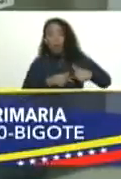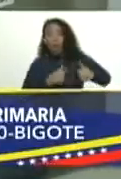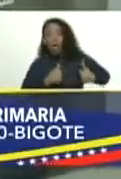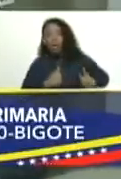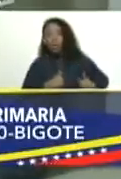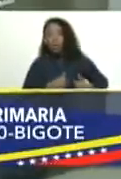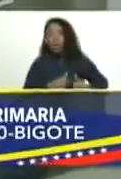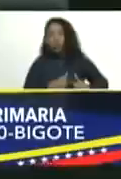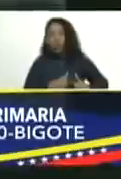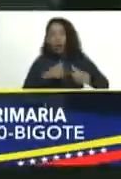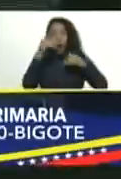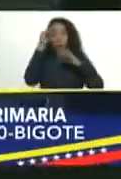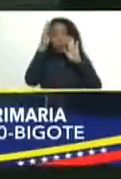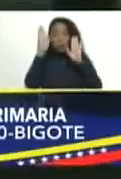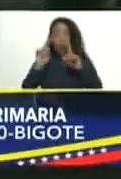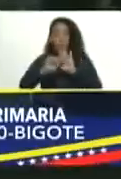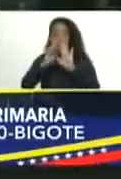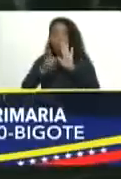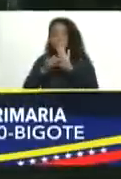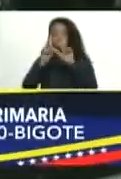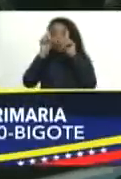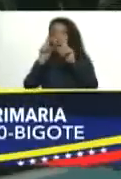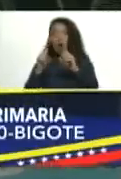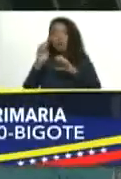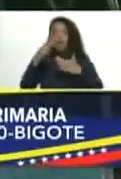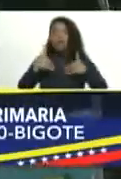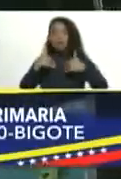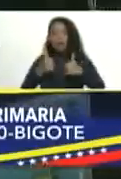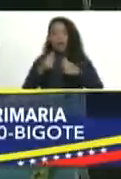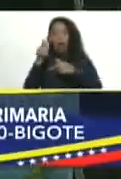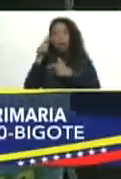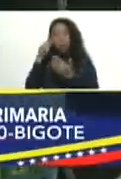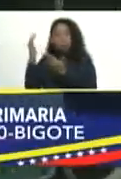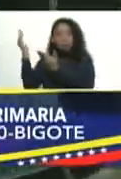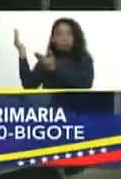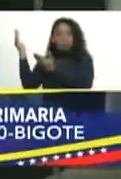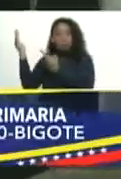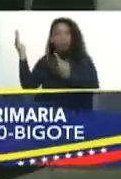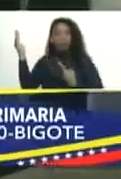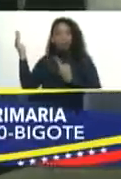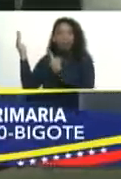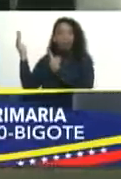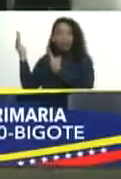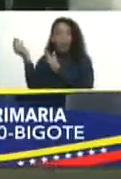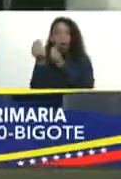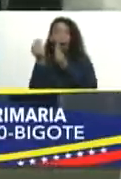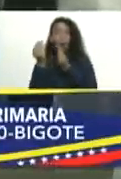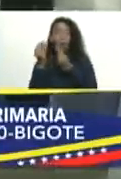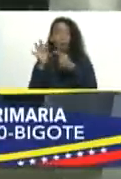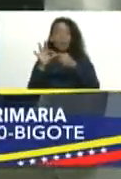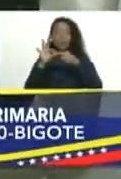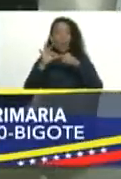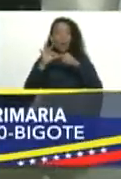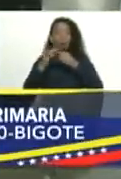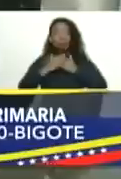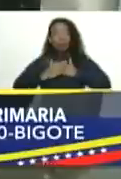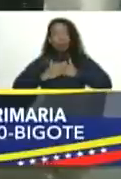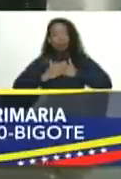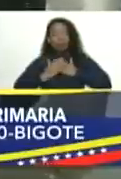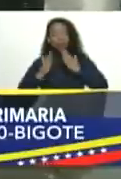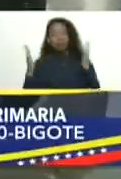parte cardiológica. Entonces, esta sería una muestra de las especialidades que ofrece